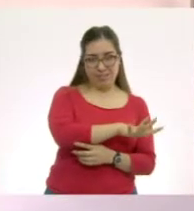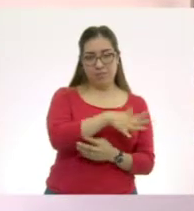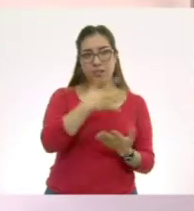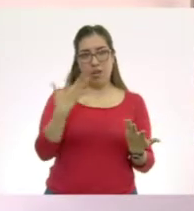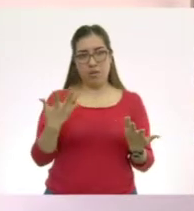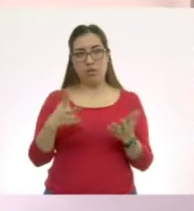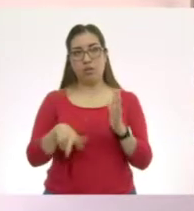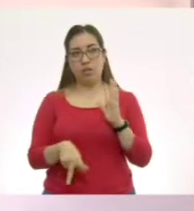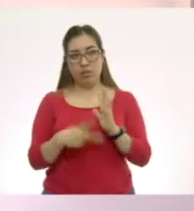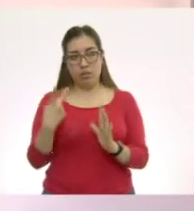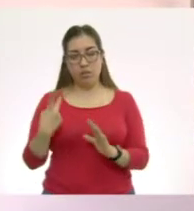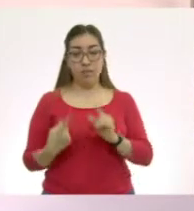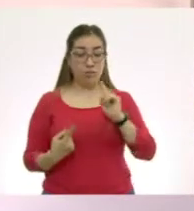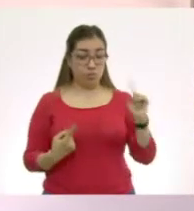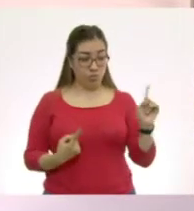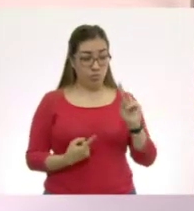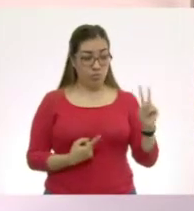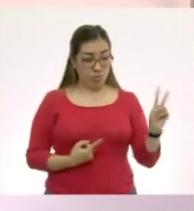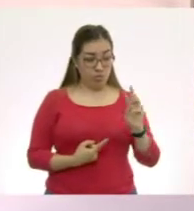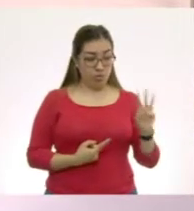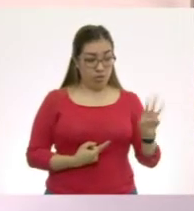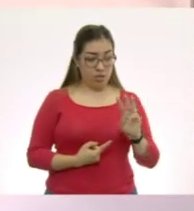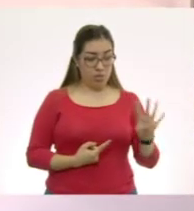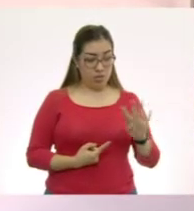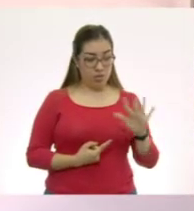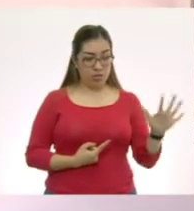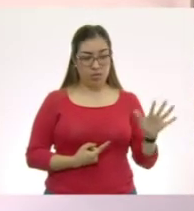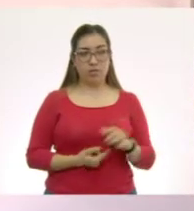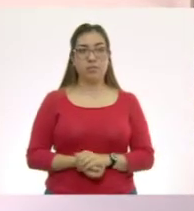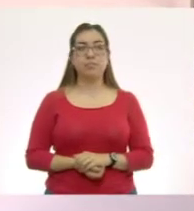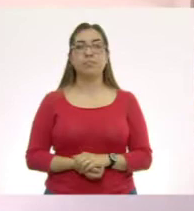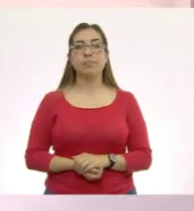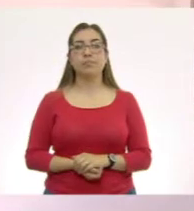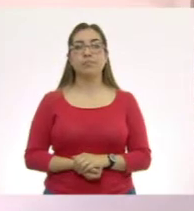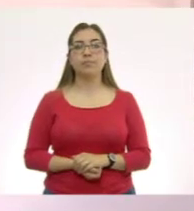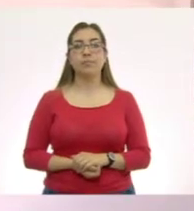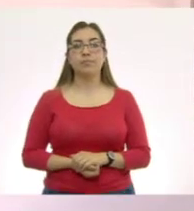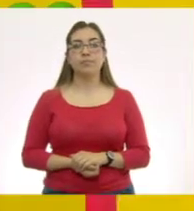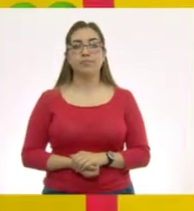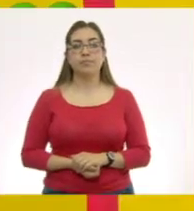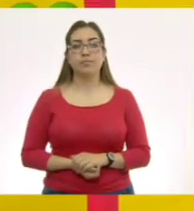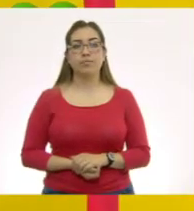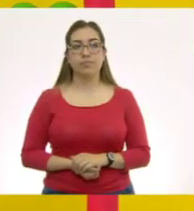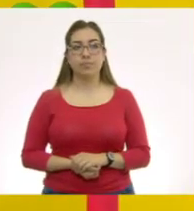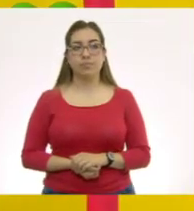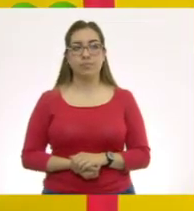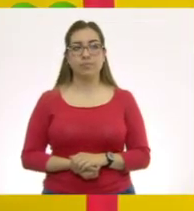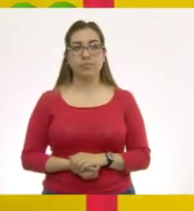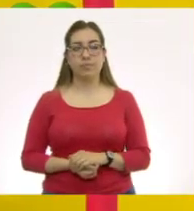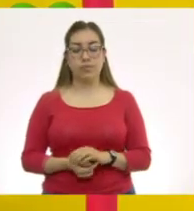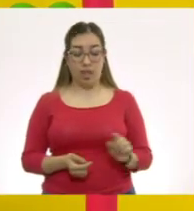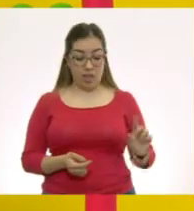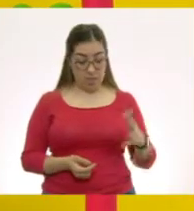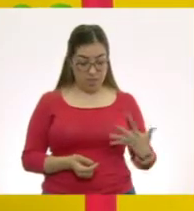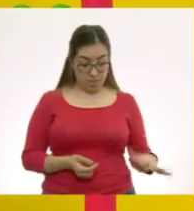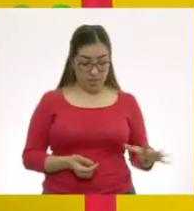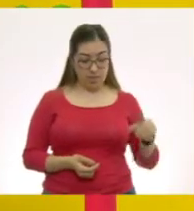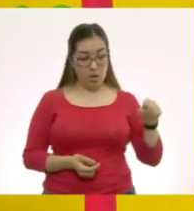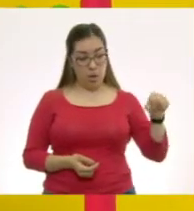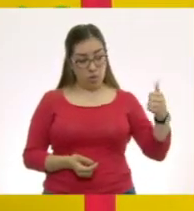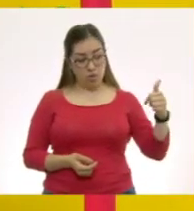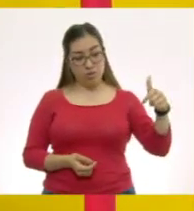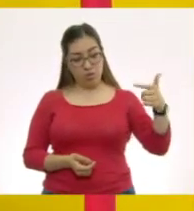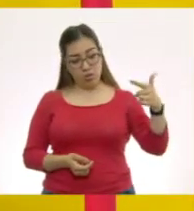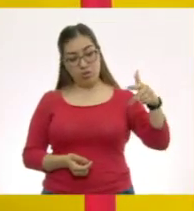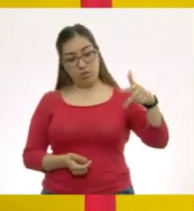unidades. 3, 4, 5. Y ahora las sumo todos, ¿verdad, maestra? Muy bien, sí. Muy bien. 10, 11,